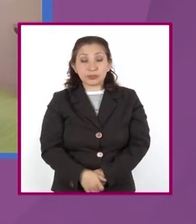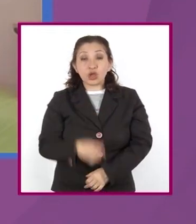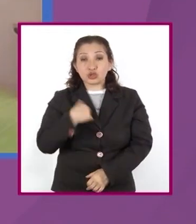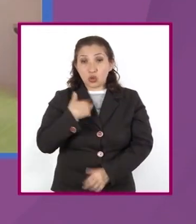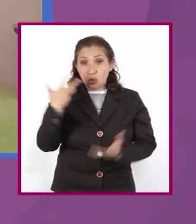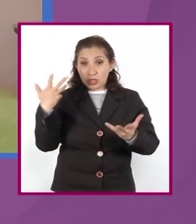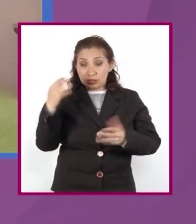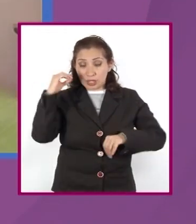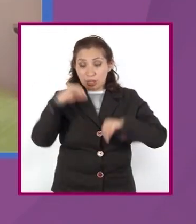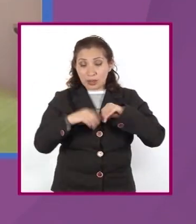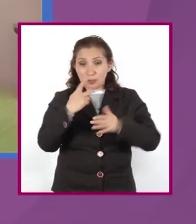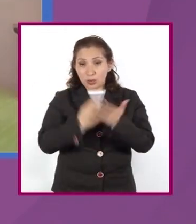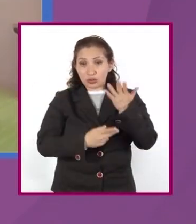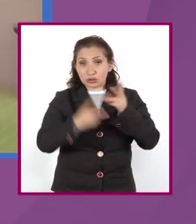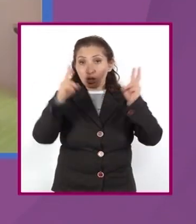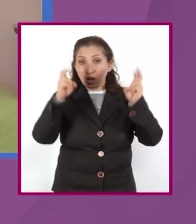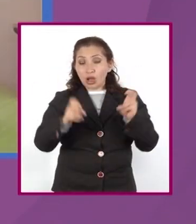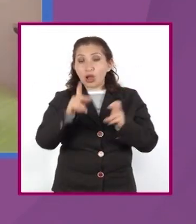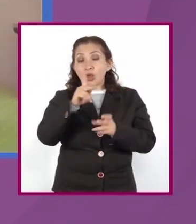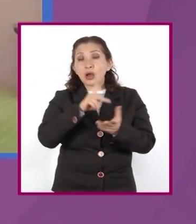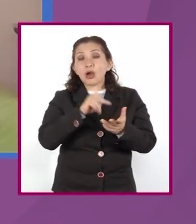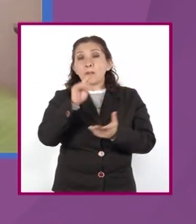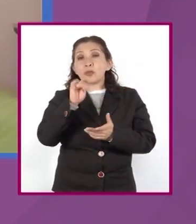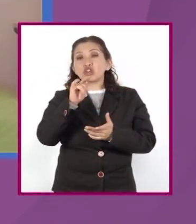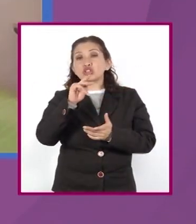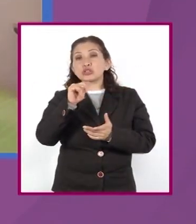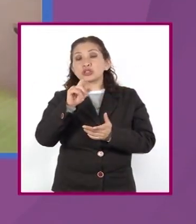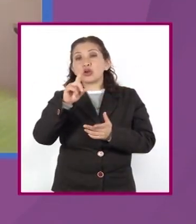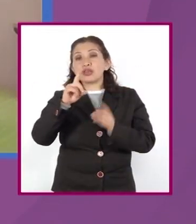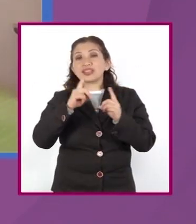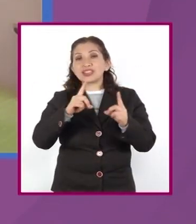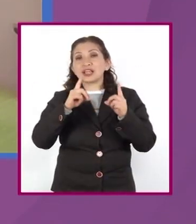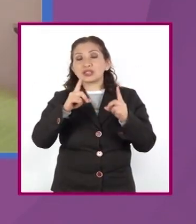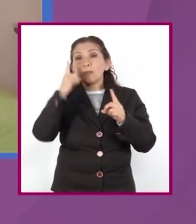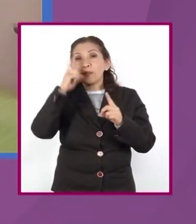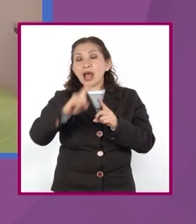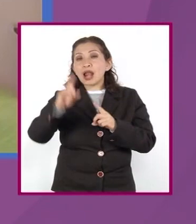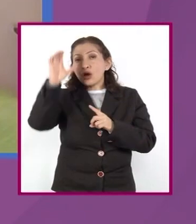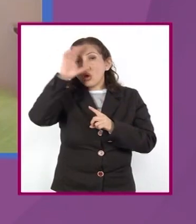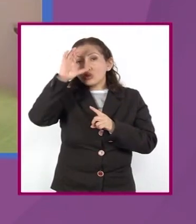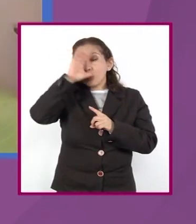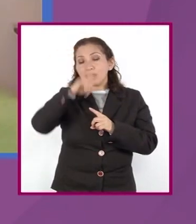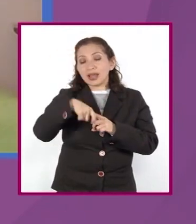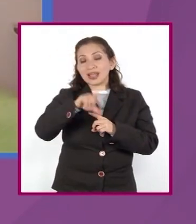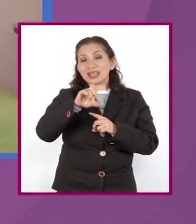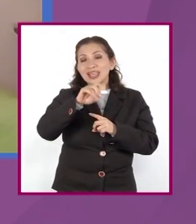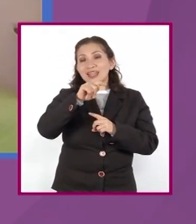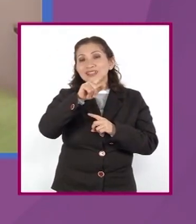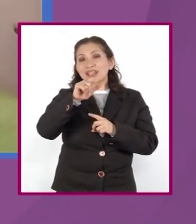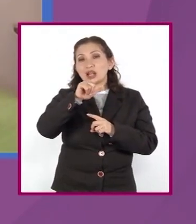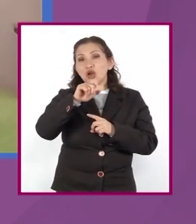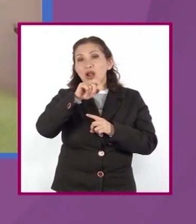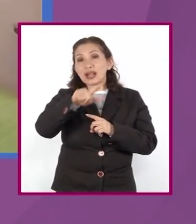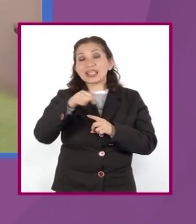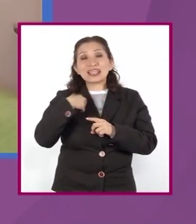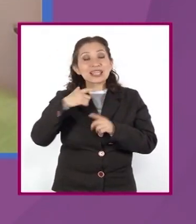desarrollado un proyecto denominado Prototipo Didáctico para el Fomento Cultural Histórico, Quetzalcóatl y la Leyenda del